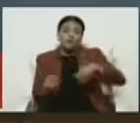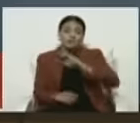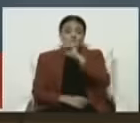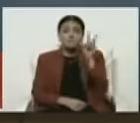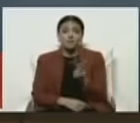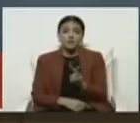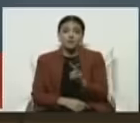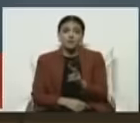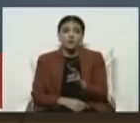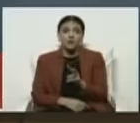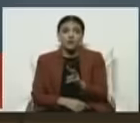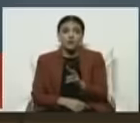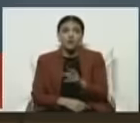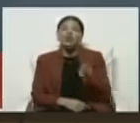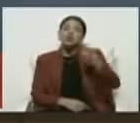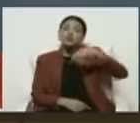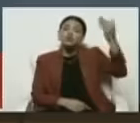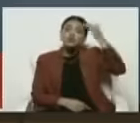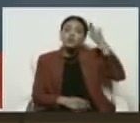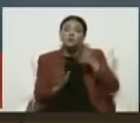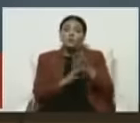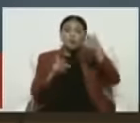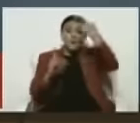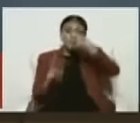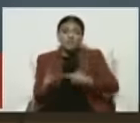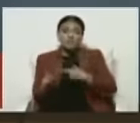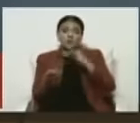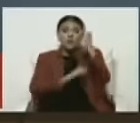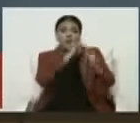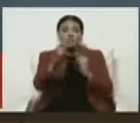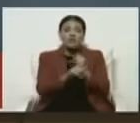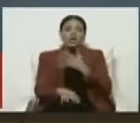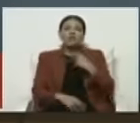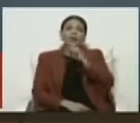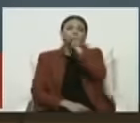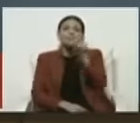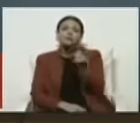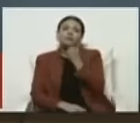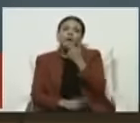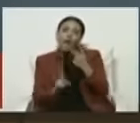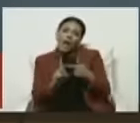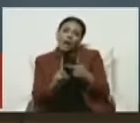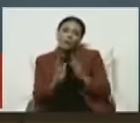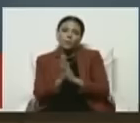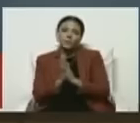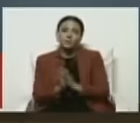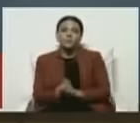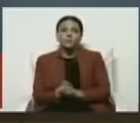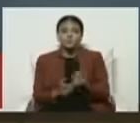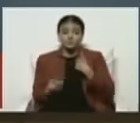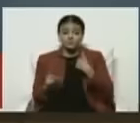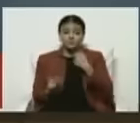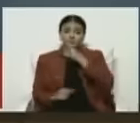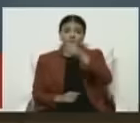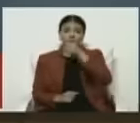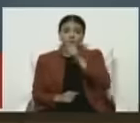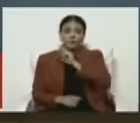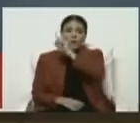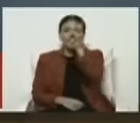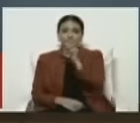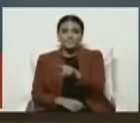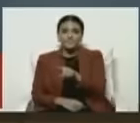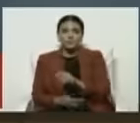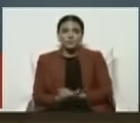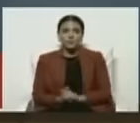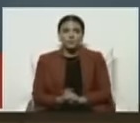una corresponsal extranjera que va a hacer una pregunta. Sí, muy buenas tardes. Corresponde la pregunta a la periodista Adriana